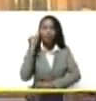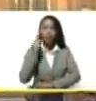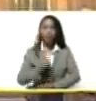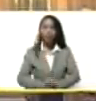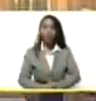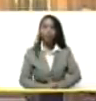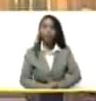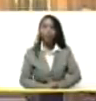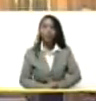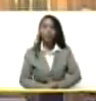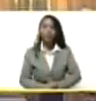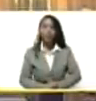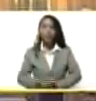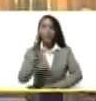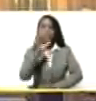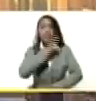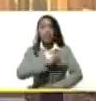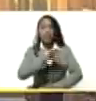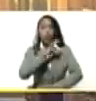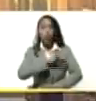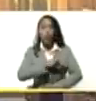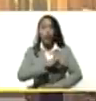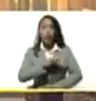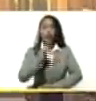quién es ese que está a tu lado jason